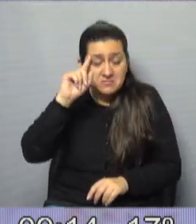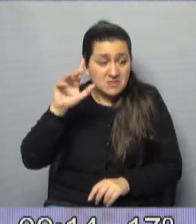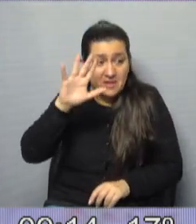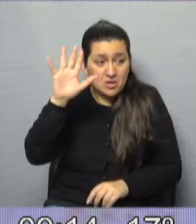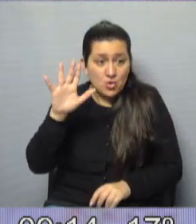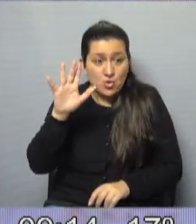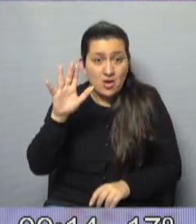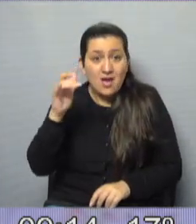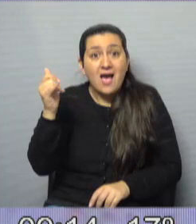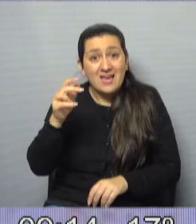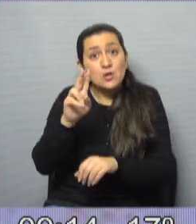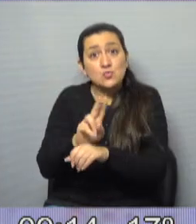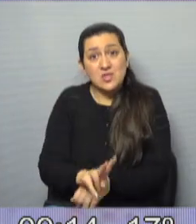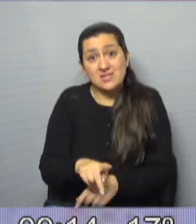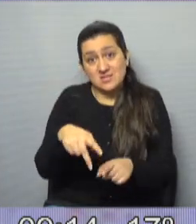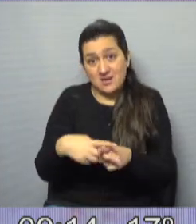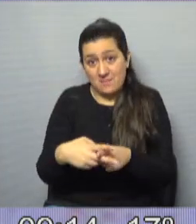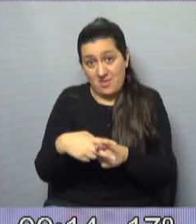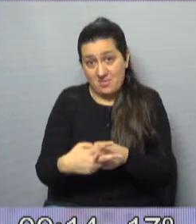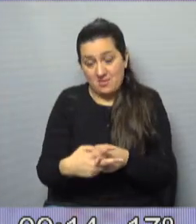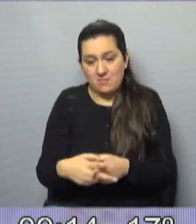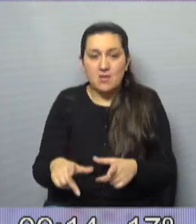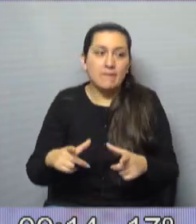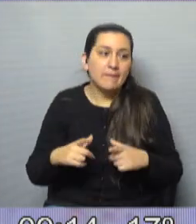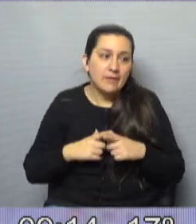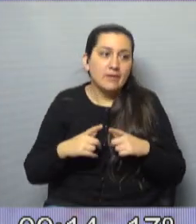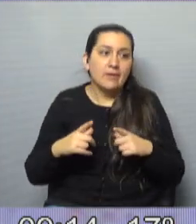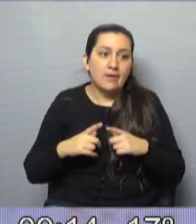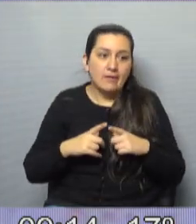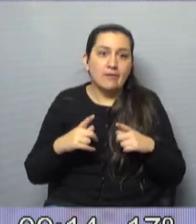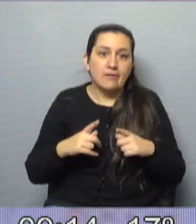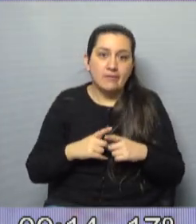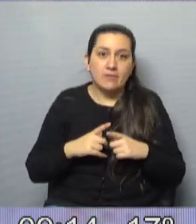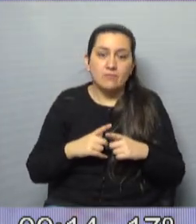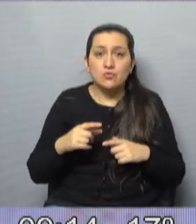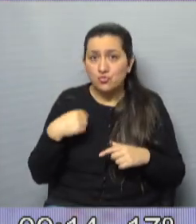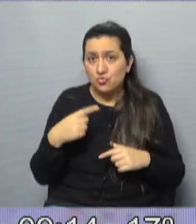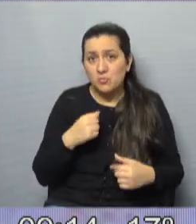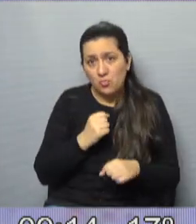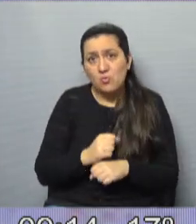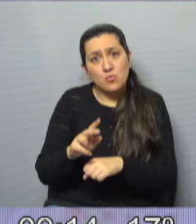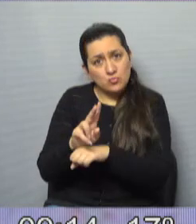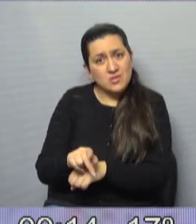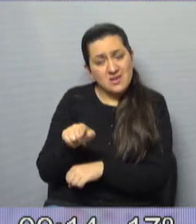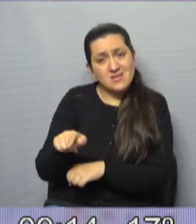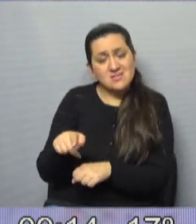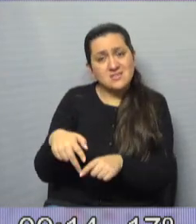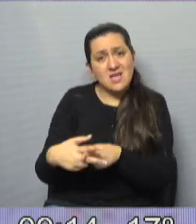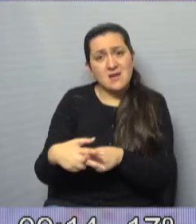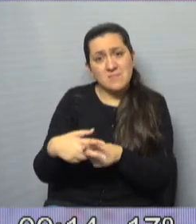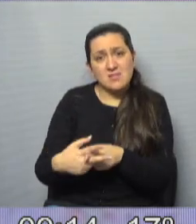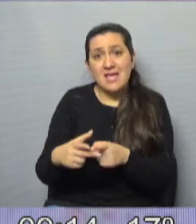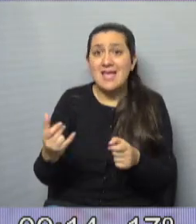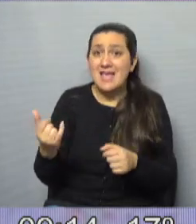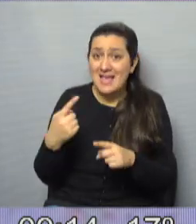herramienta. Claro. O sea, en vez de esperar que ellas nos exploten a nosotros, explotémoslas nosotros a ellas. Claro. Existe Uber,